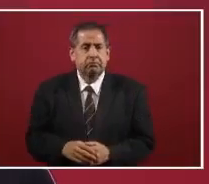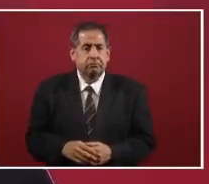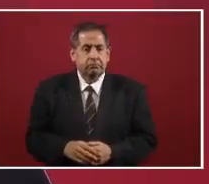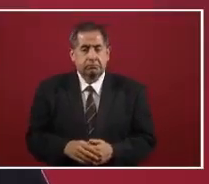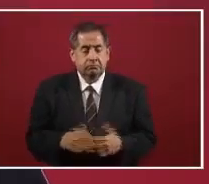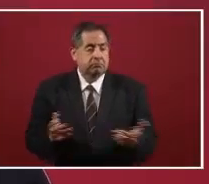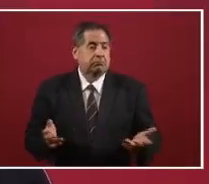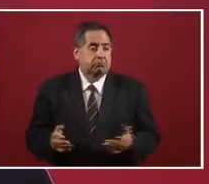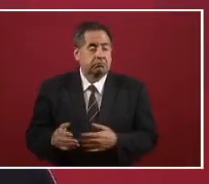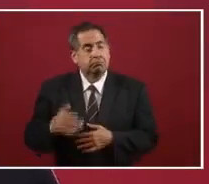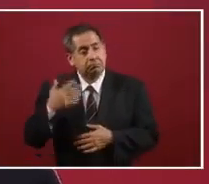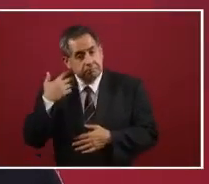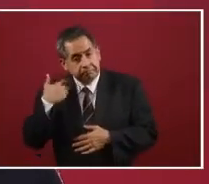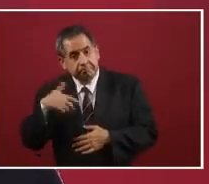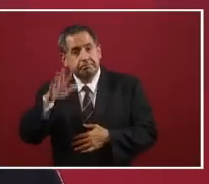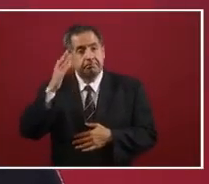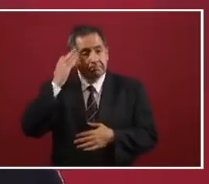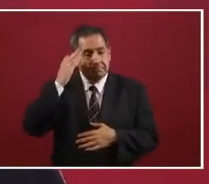si entonces,